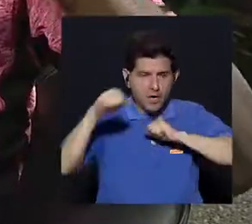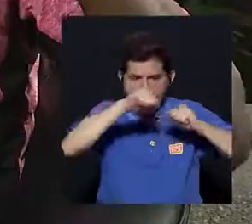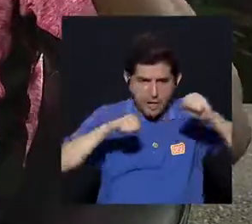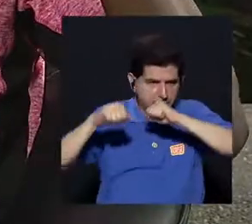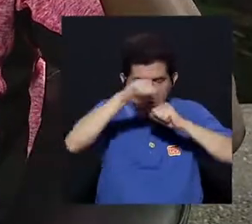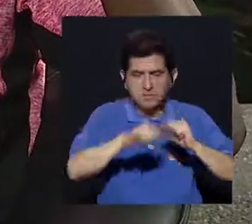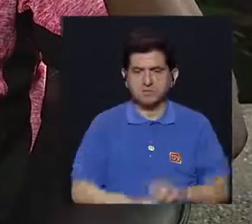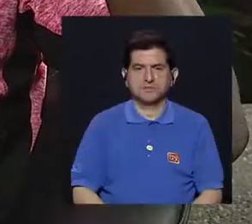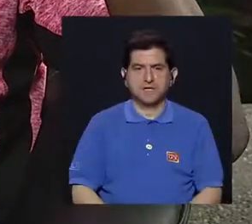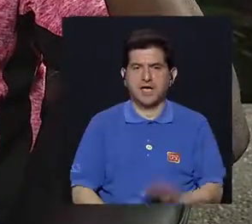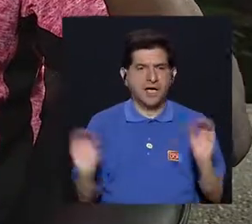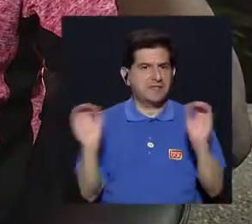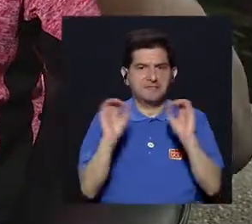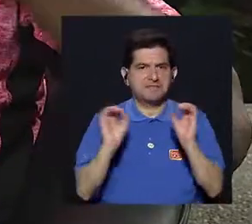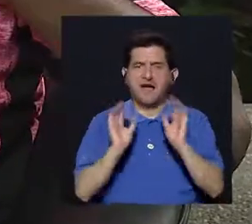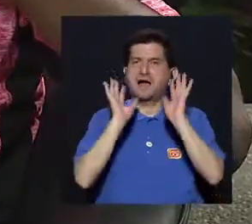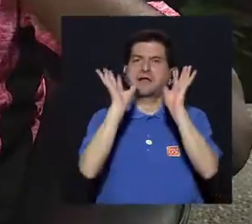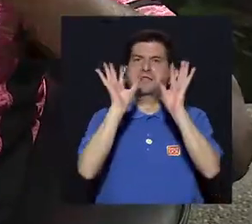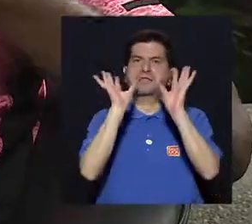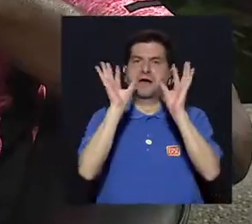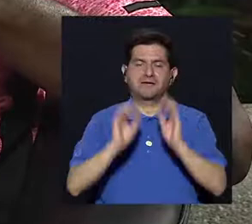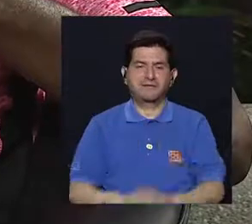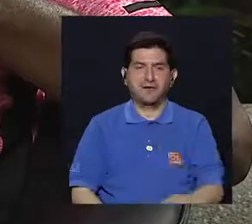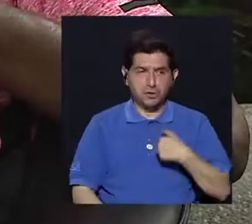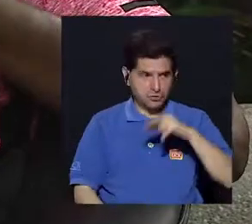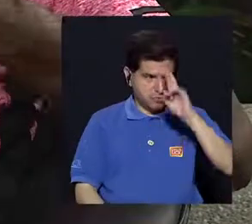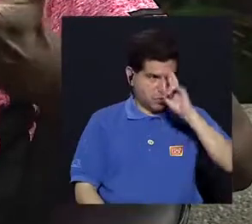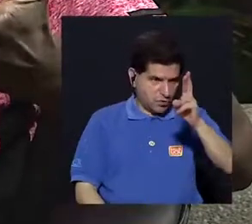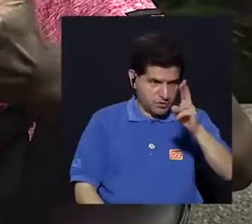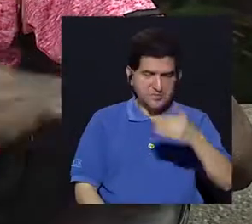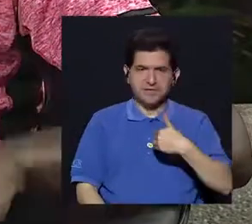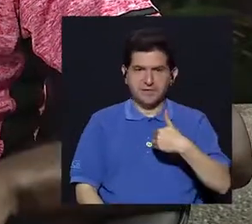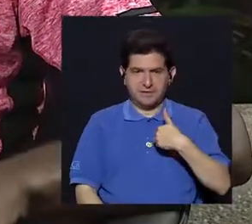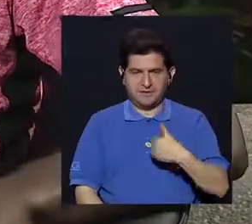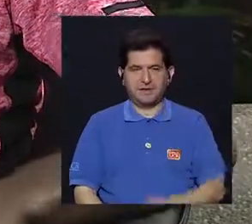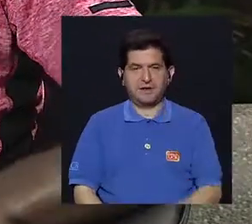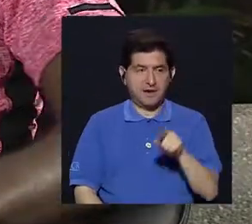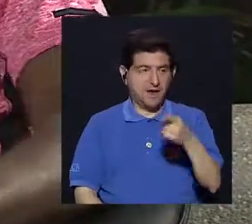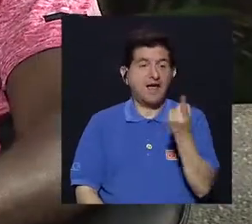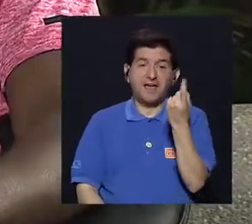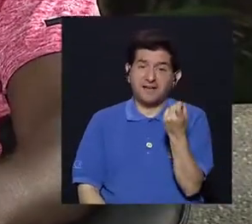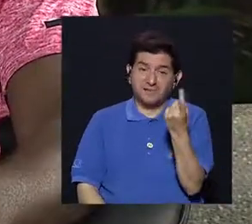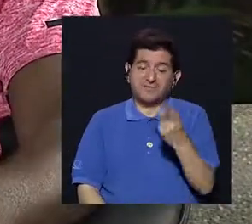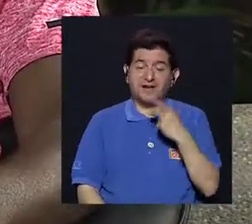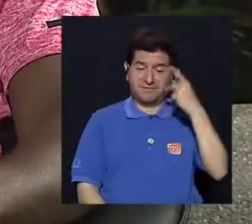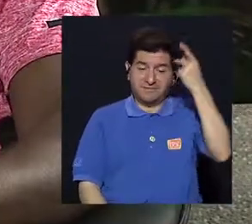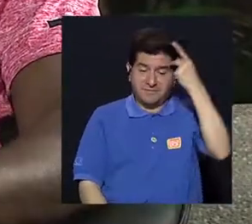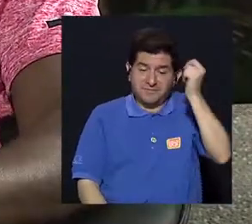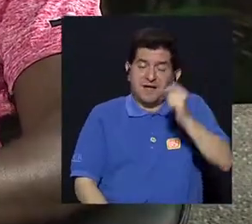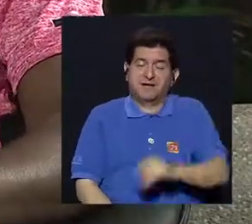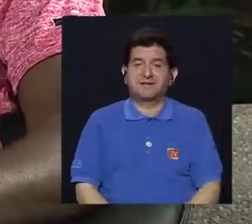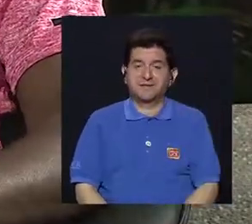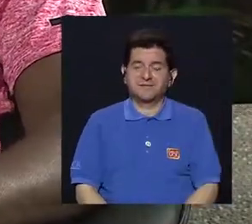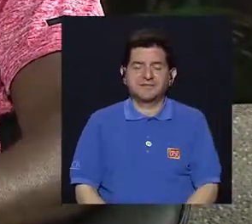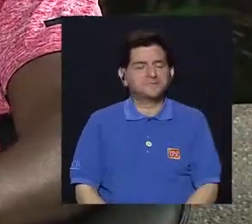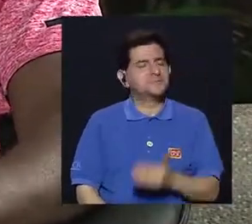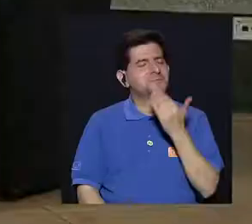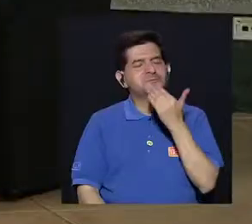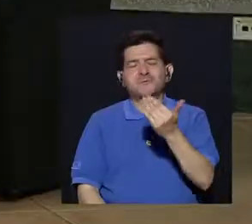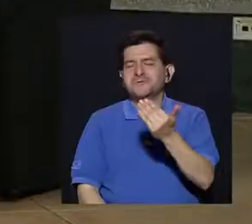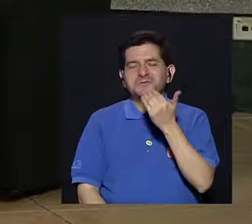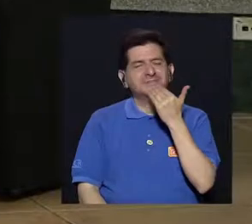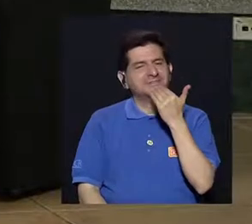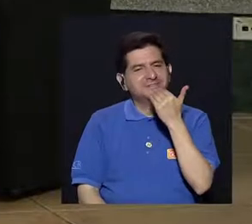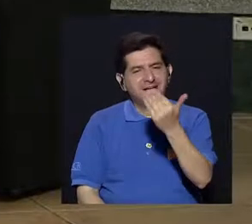boxeadora y nada que ver con voleibol. Entonces yo tengo que respetar lo que a ella les gusta. Eso es lo que nos hace falta a los padres. Sí, Darwin, de verdad,